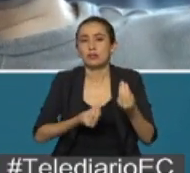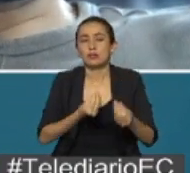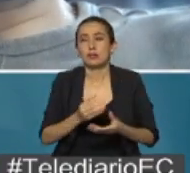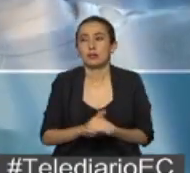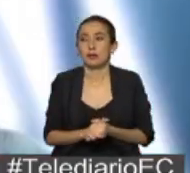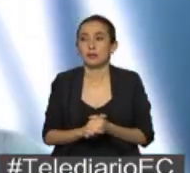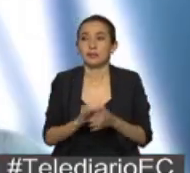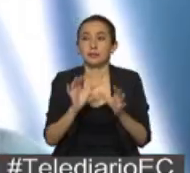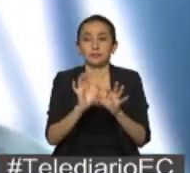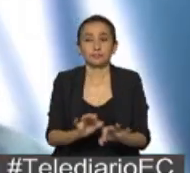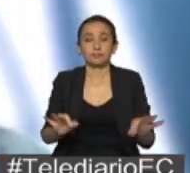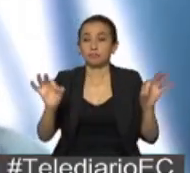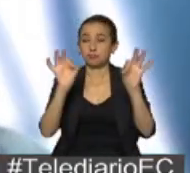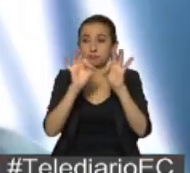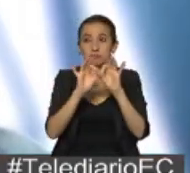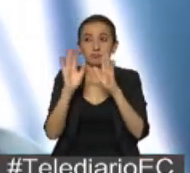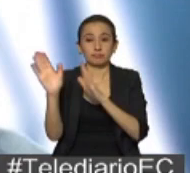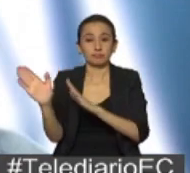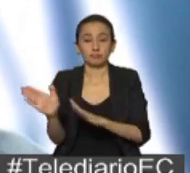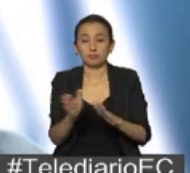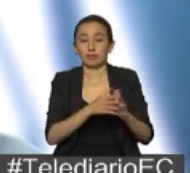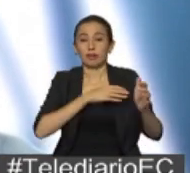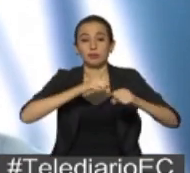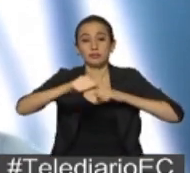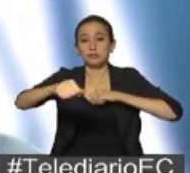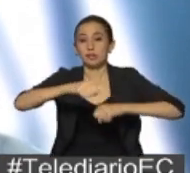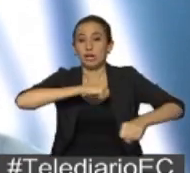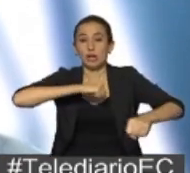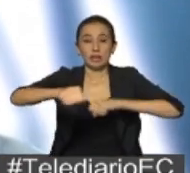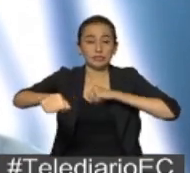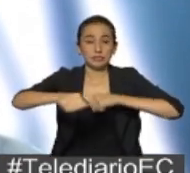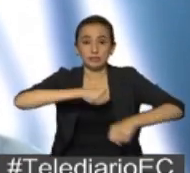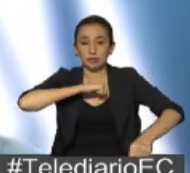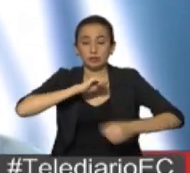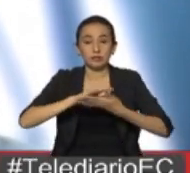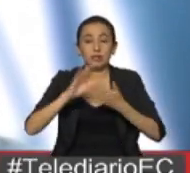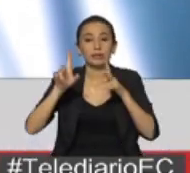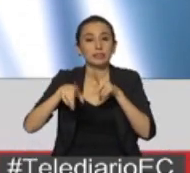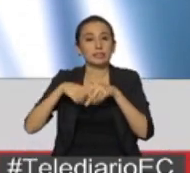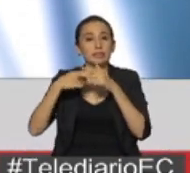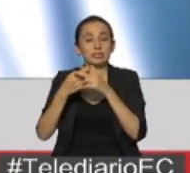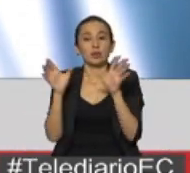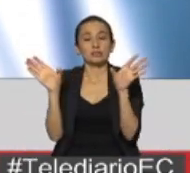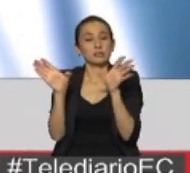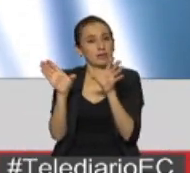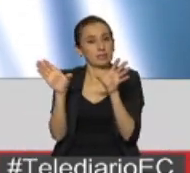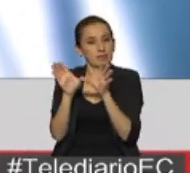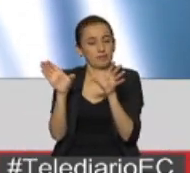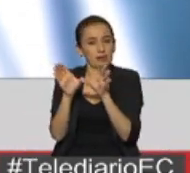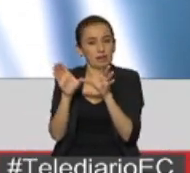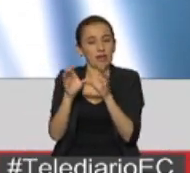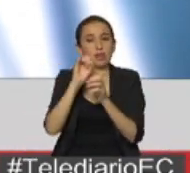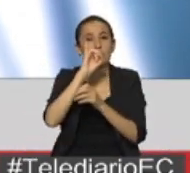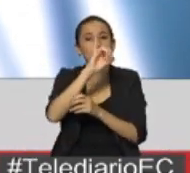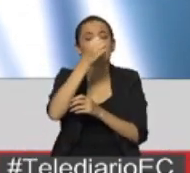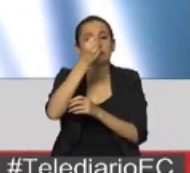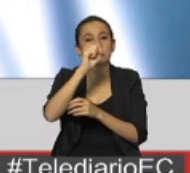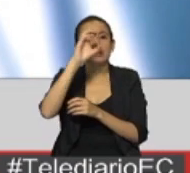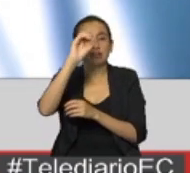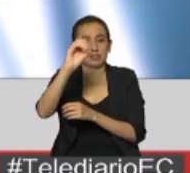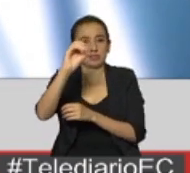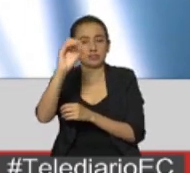Muy importante, en nuestra gestión hemos iniciado nosotros la certificación ISO 37001, que